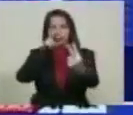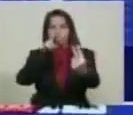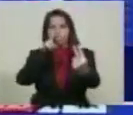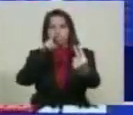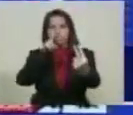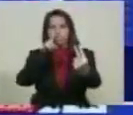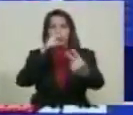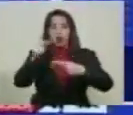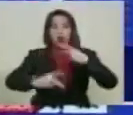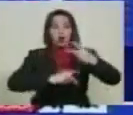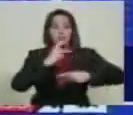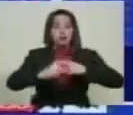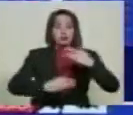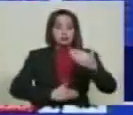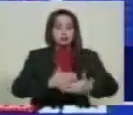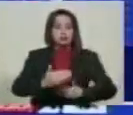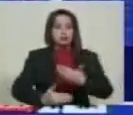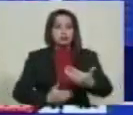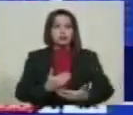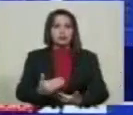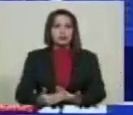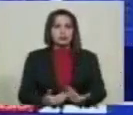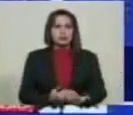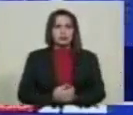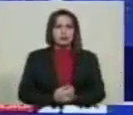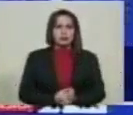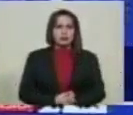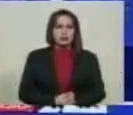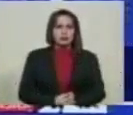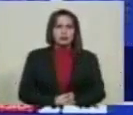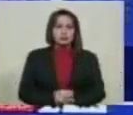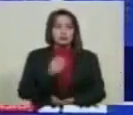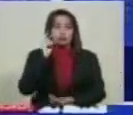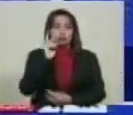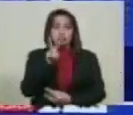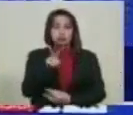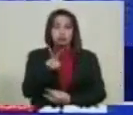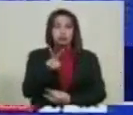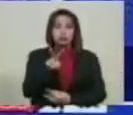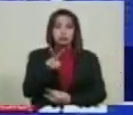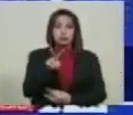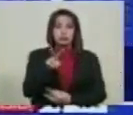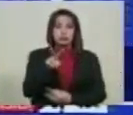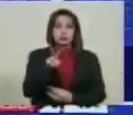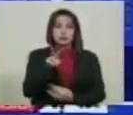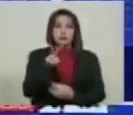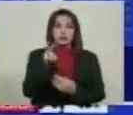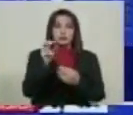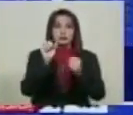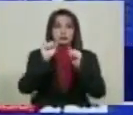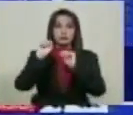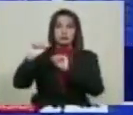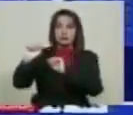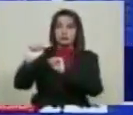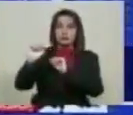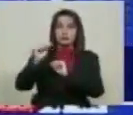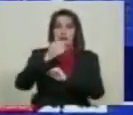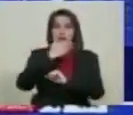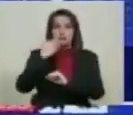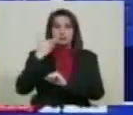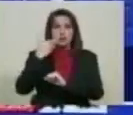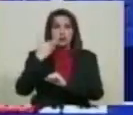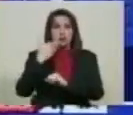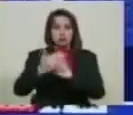los procesos de avance y siempre hay que tener puesto el ojo en la contraofensiva, en la ofensiva, en la